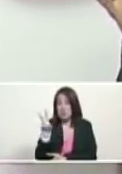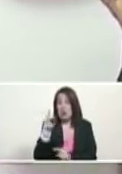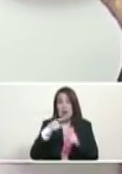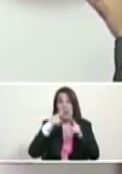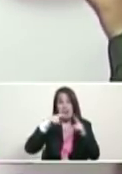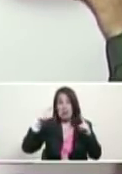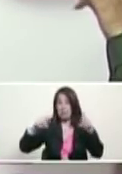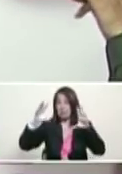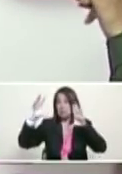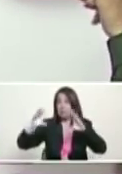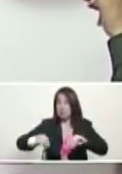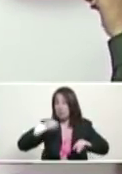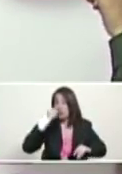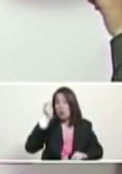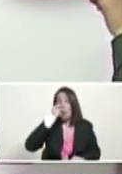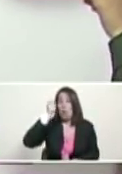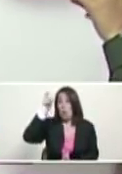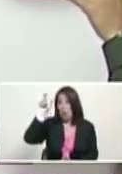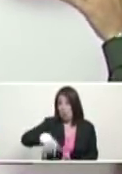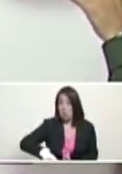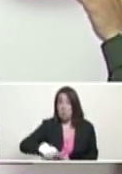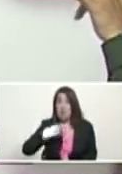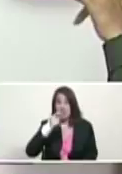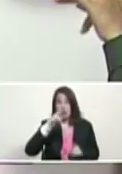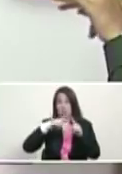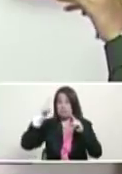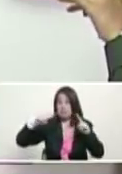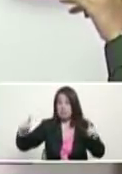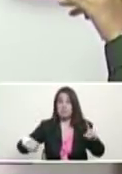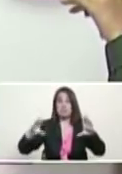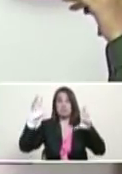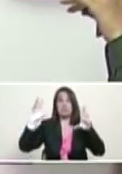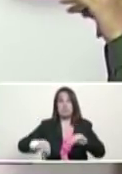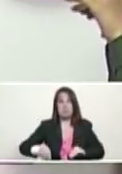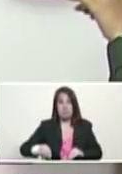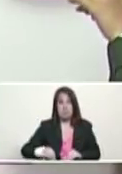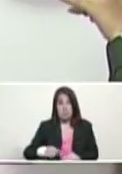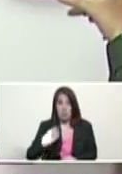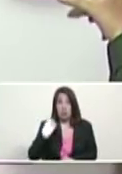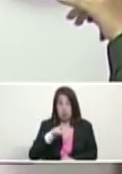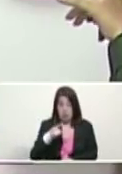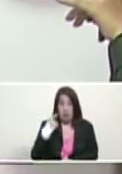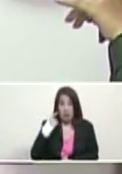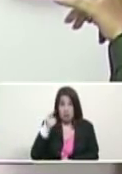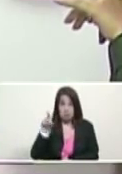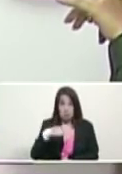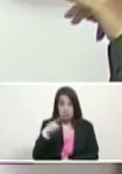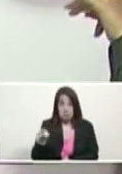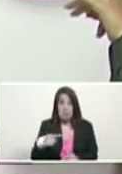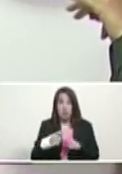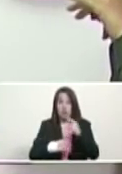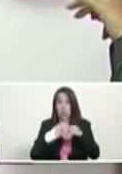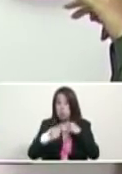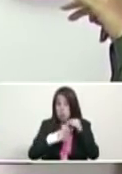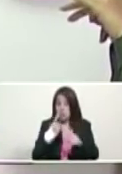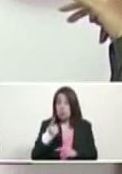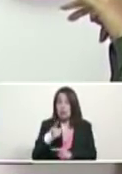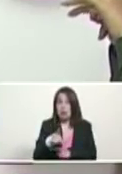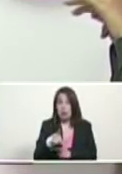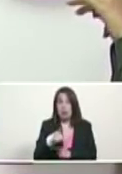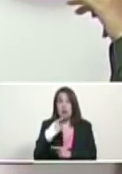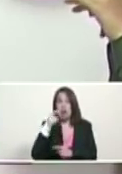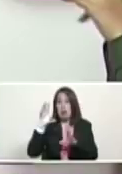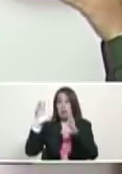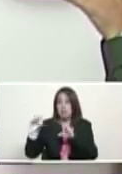dijo Pompeo, Venezuela se va a quedar sin electricidad, no sé si lo tienes ahí, se va a quedar sin agua